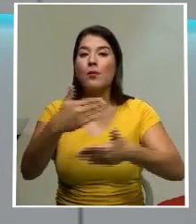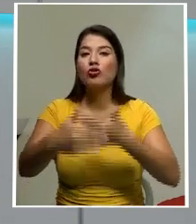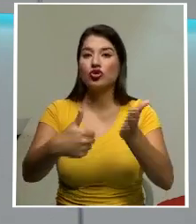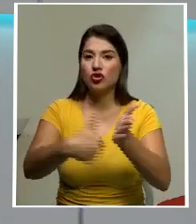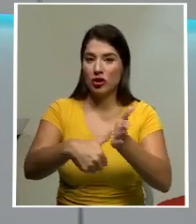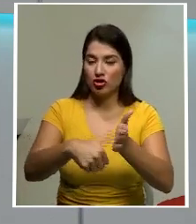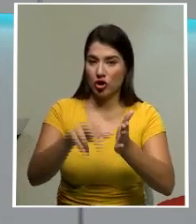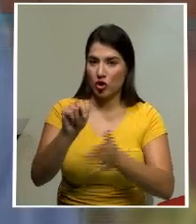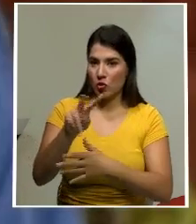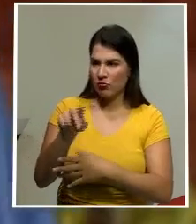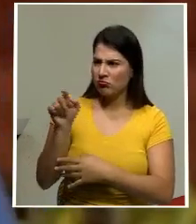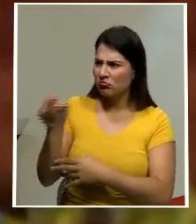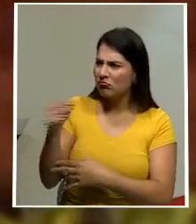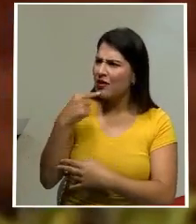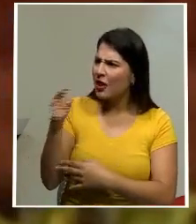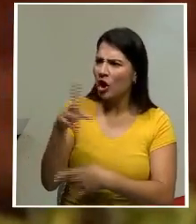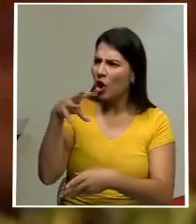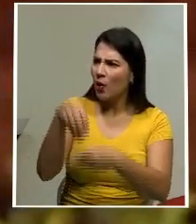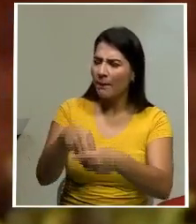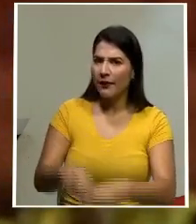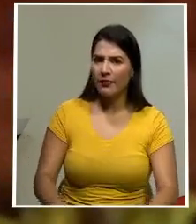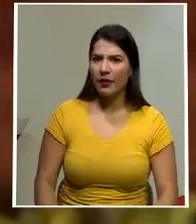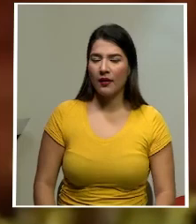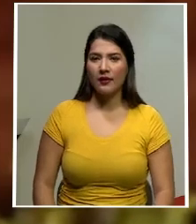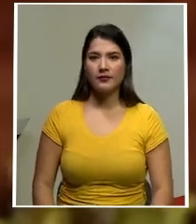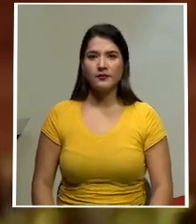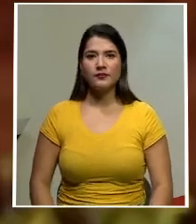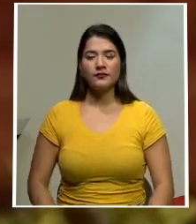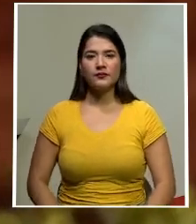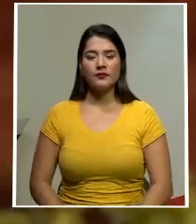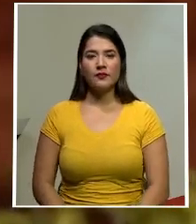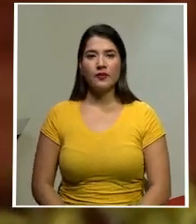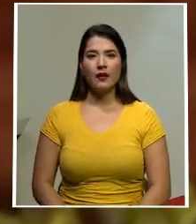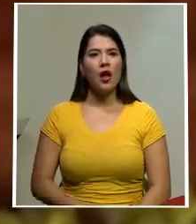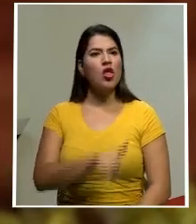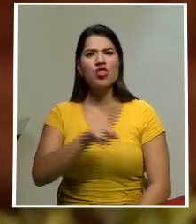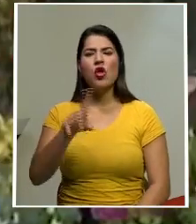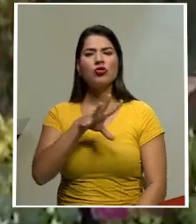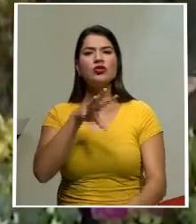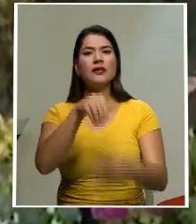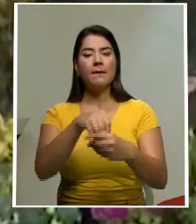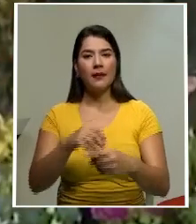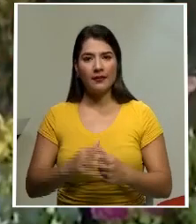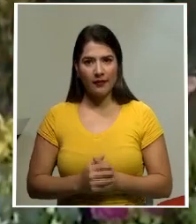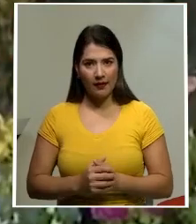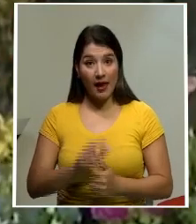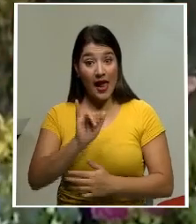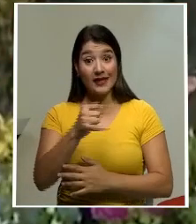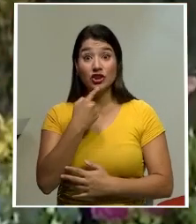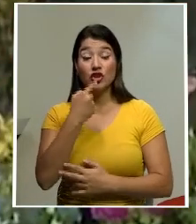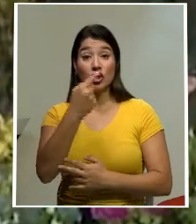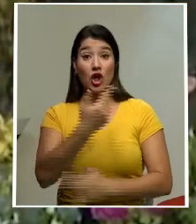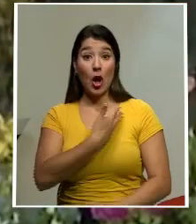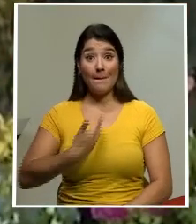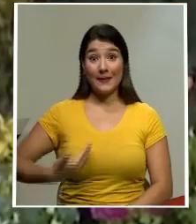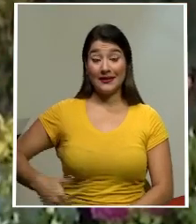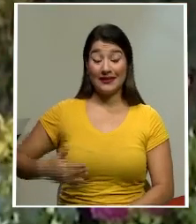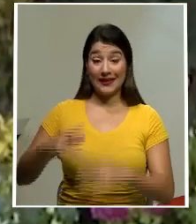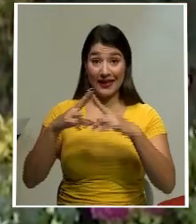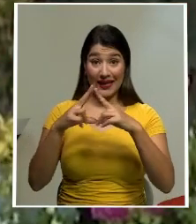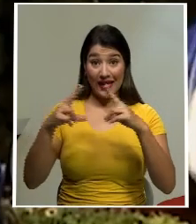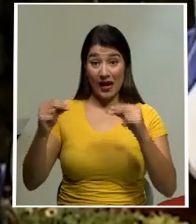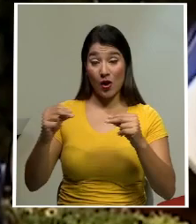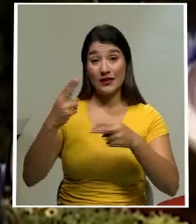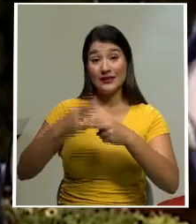meta. Acepten el candidato que quiere el Yankee. Que no se meta. Esa fue la advertencia del presidente de